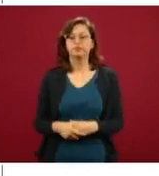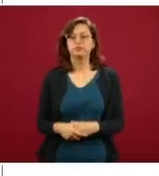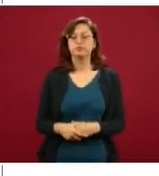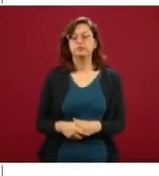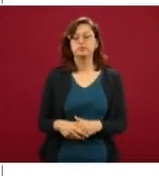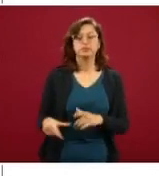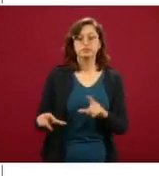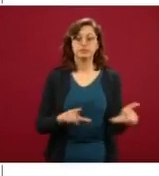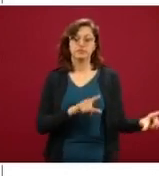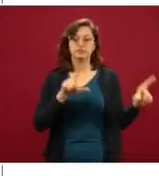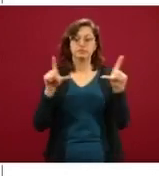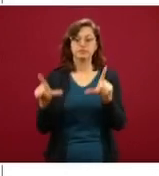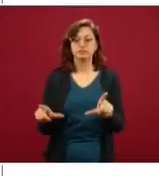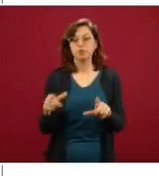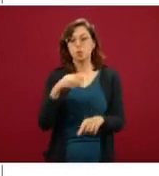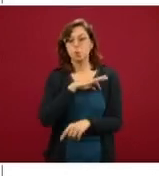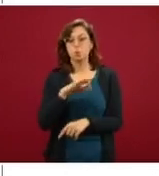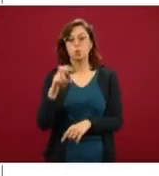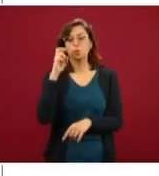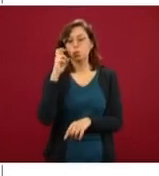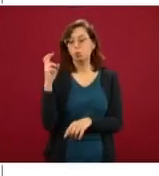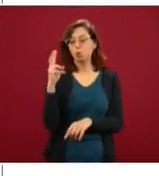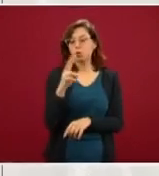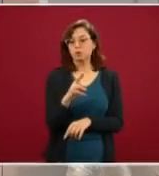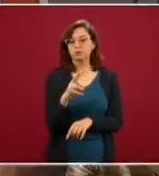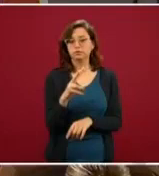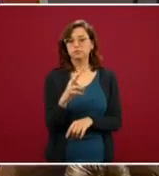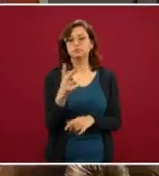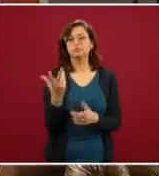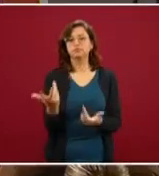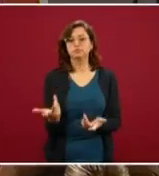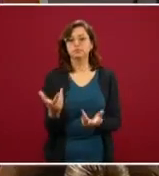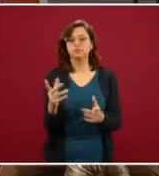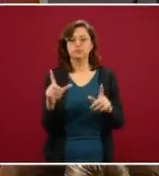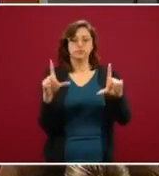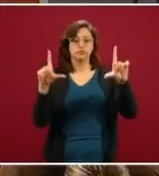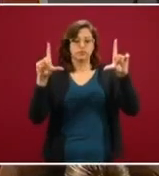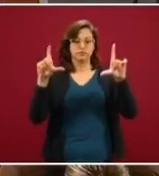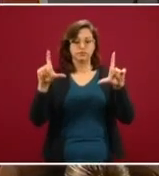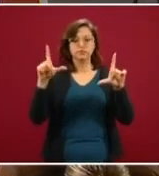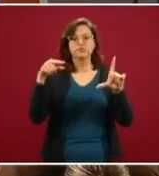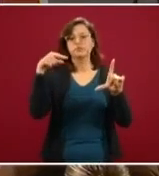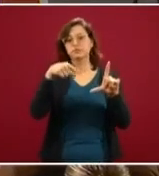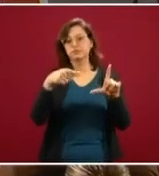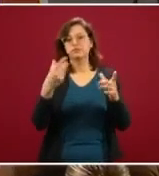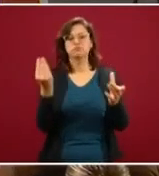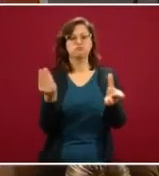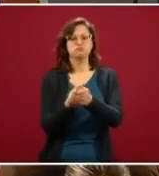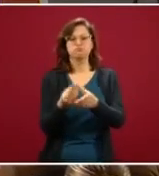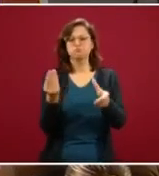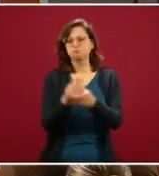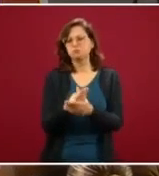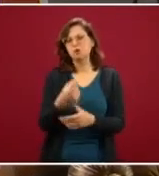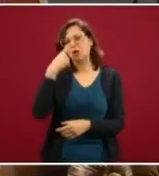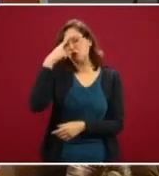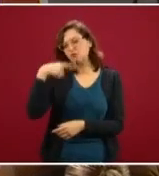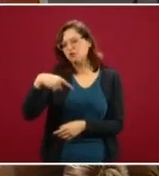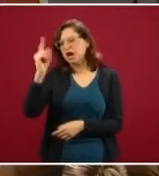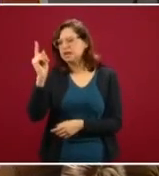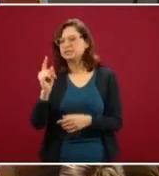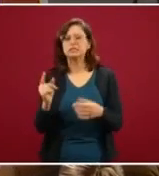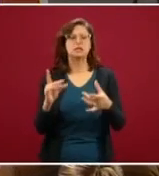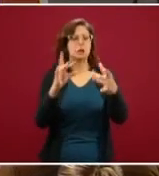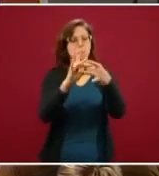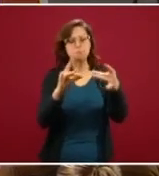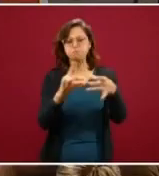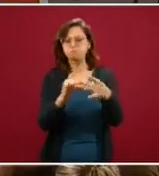este segmento, aquí son algunas capturas de pantalla que ilustran, este es un curso muy amigable, muy bien